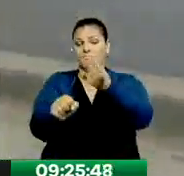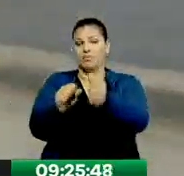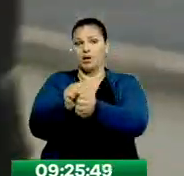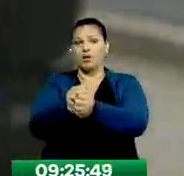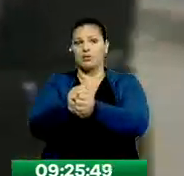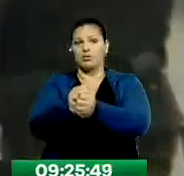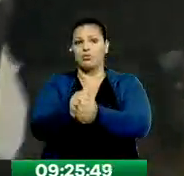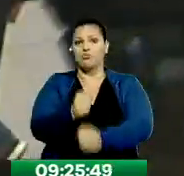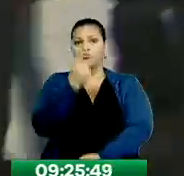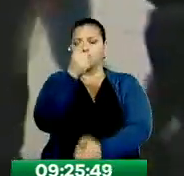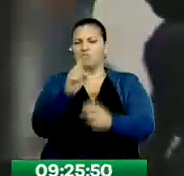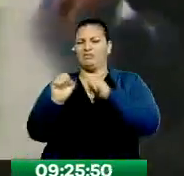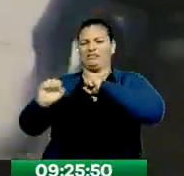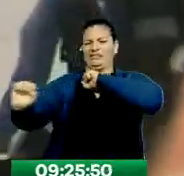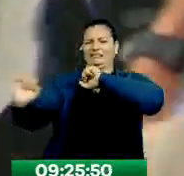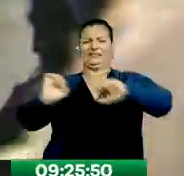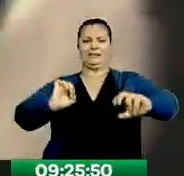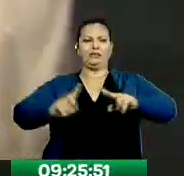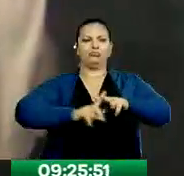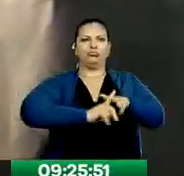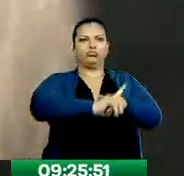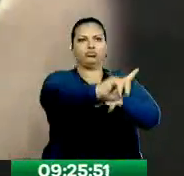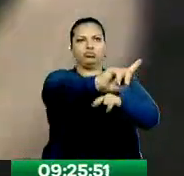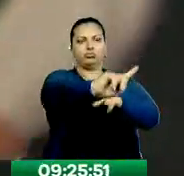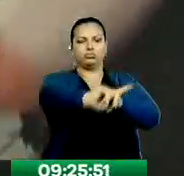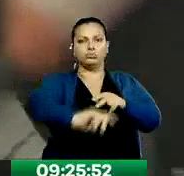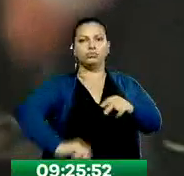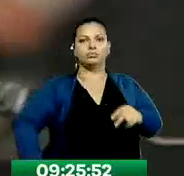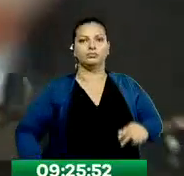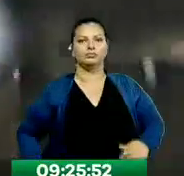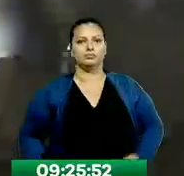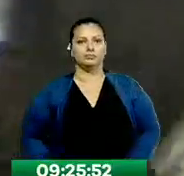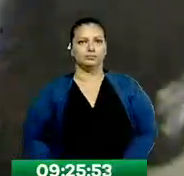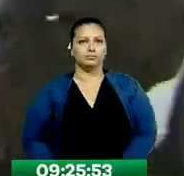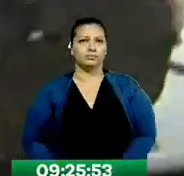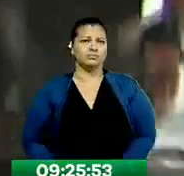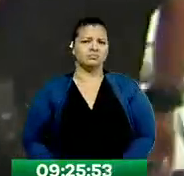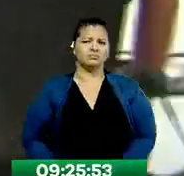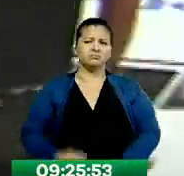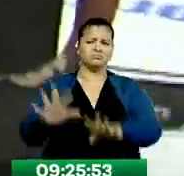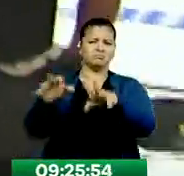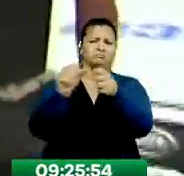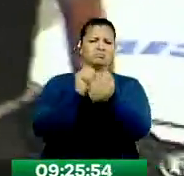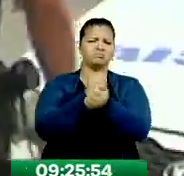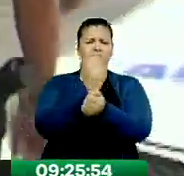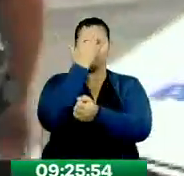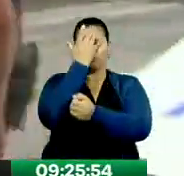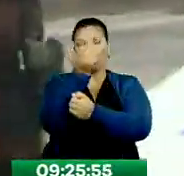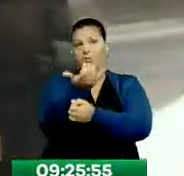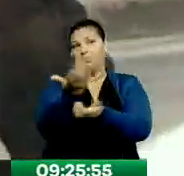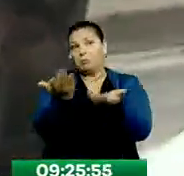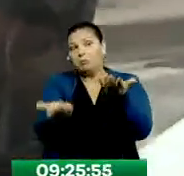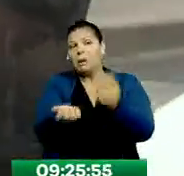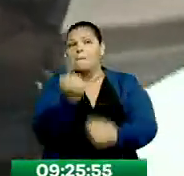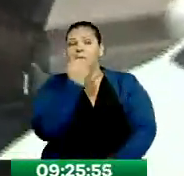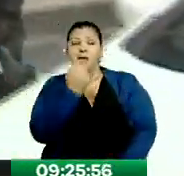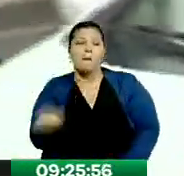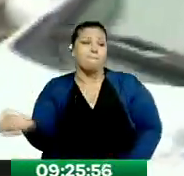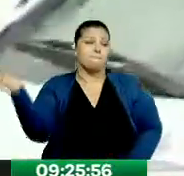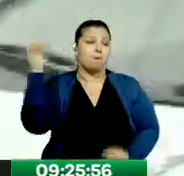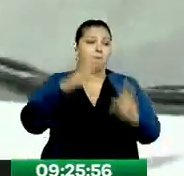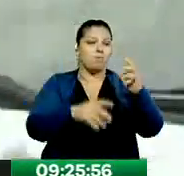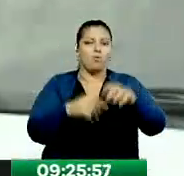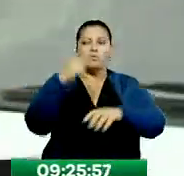las paralizaciones, ese tipo de protestas. Hay que ver si es que no estaban tirando piedra, alguna cosa. ¿Qué mismo habrá pasado? O causaron algún daño. Recordemos que están quemando